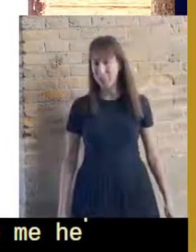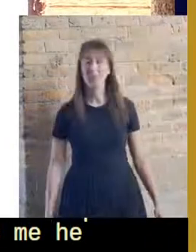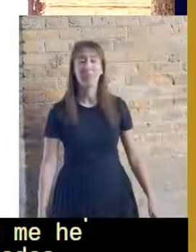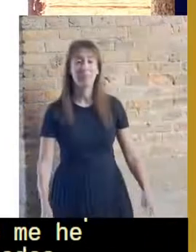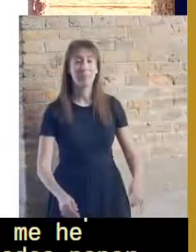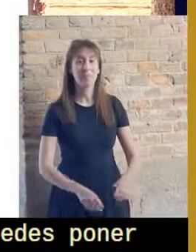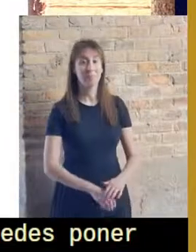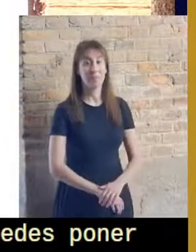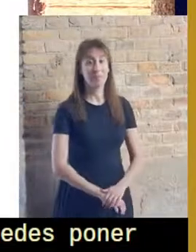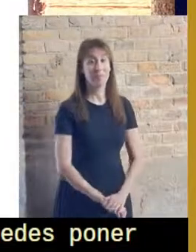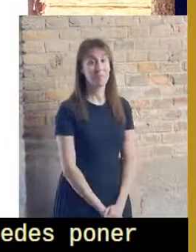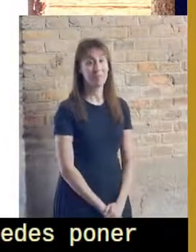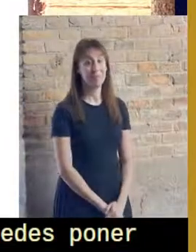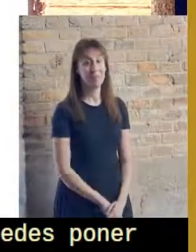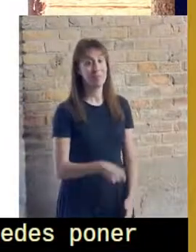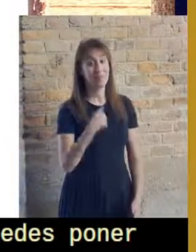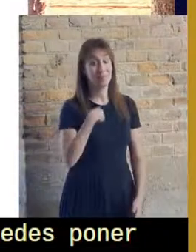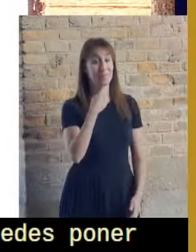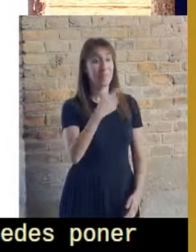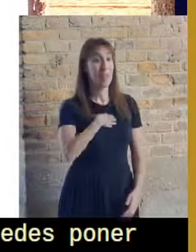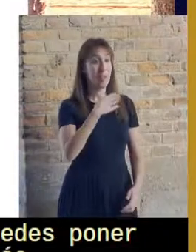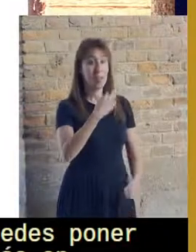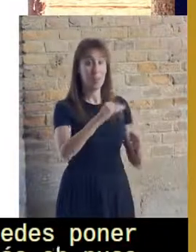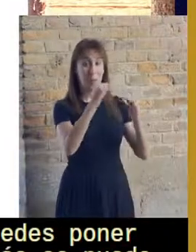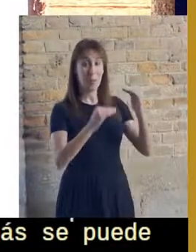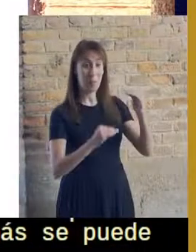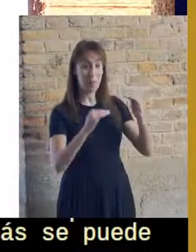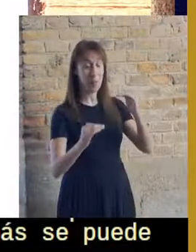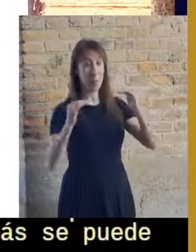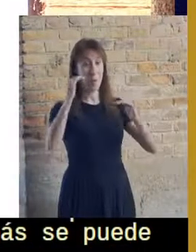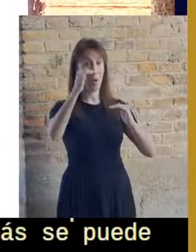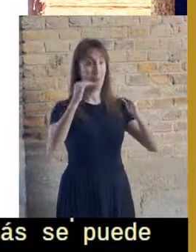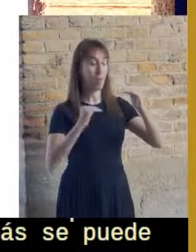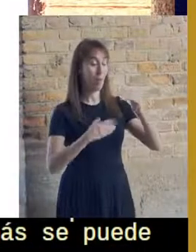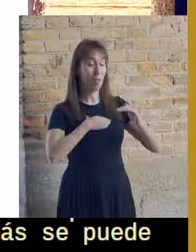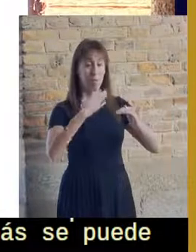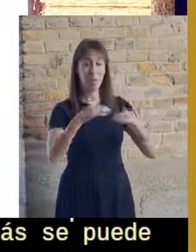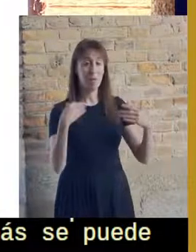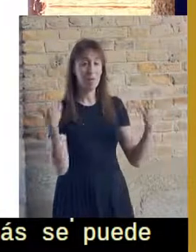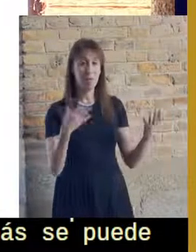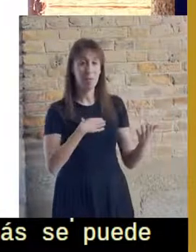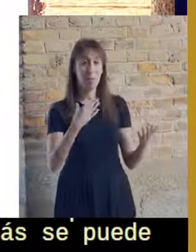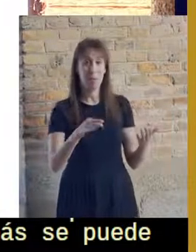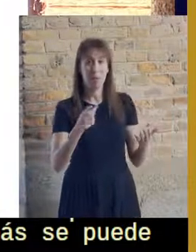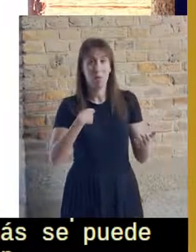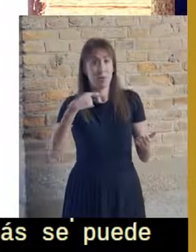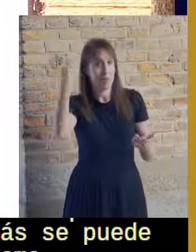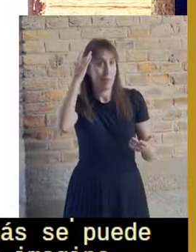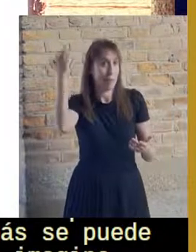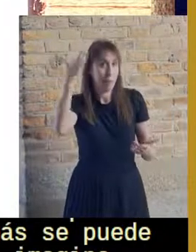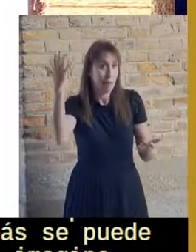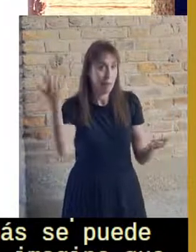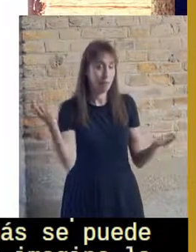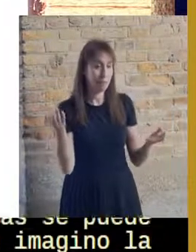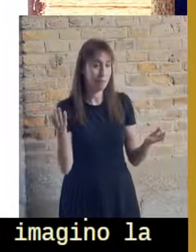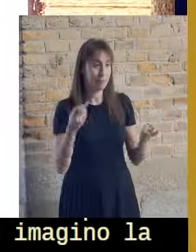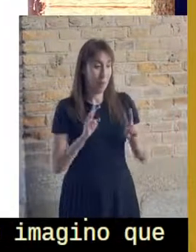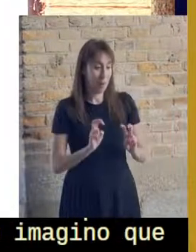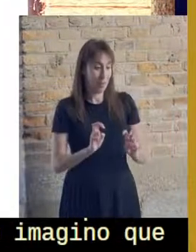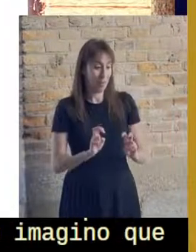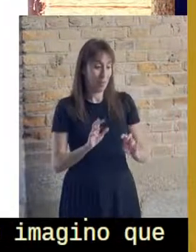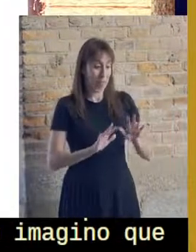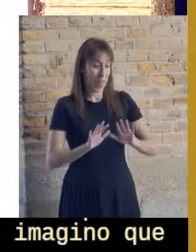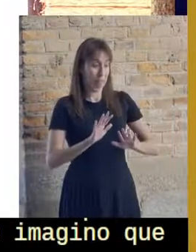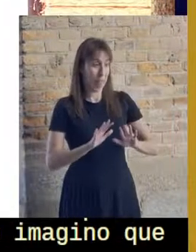puedes poner más incluso lo puedes poner menos se puede poner más se puede poner menos vale entonces posiblemente digo yo me imagino que al principio como vas un poco